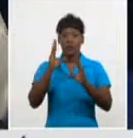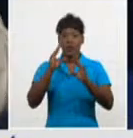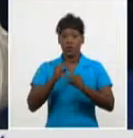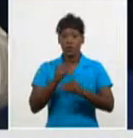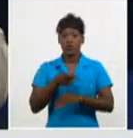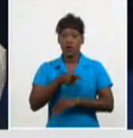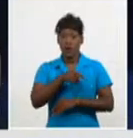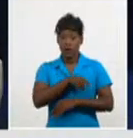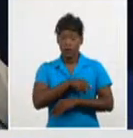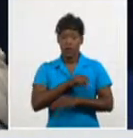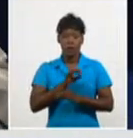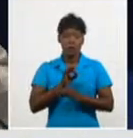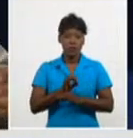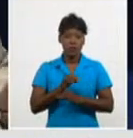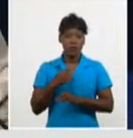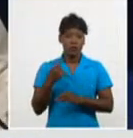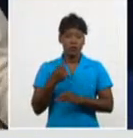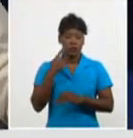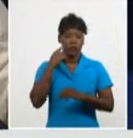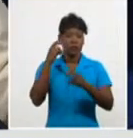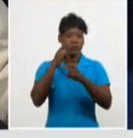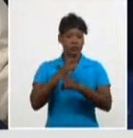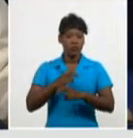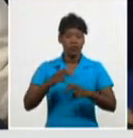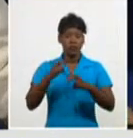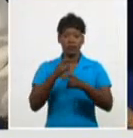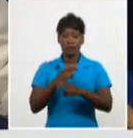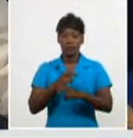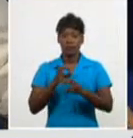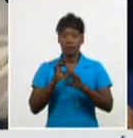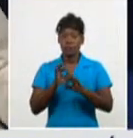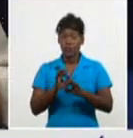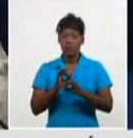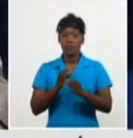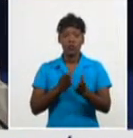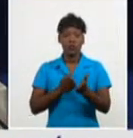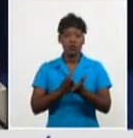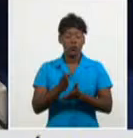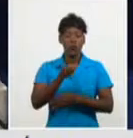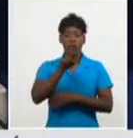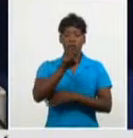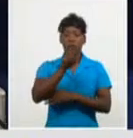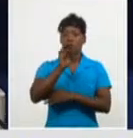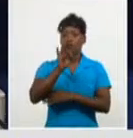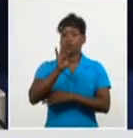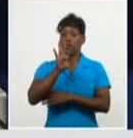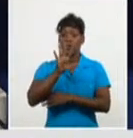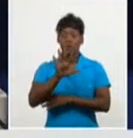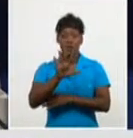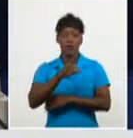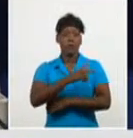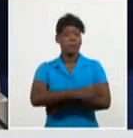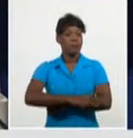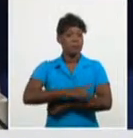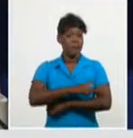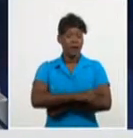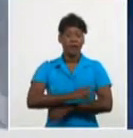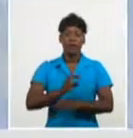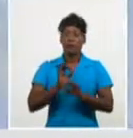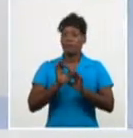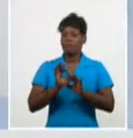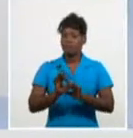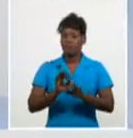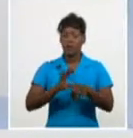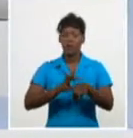ayer, se reportan los mismos 185 países que han diagnosticado la